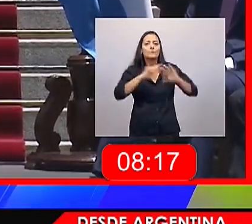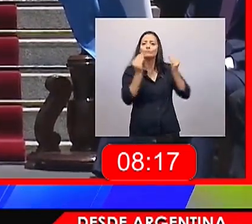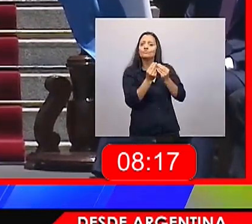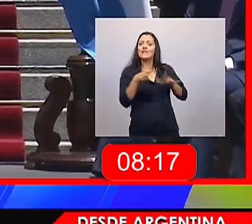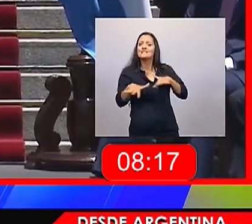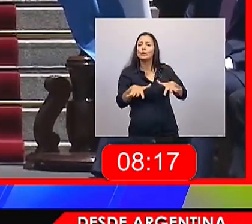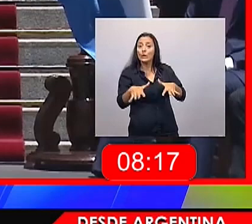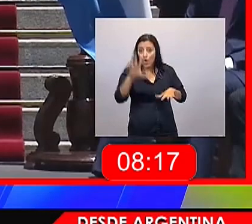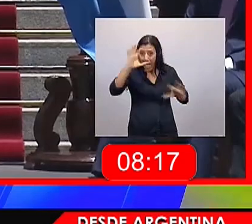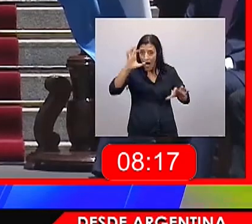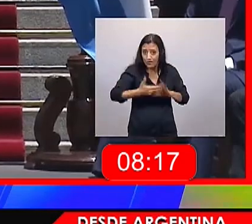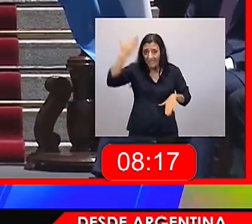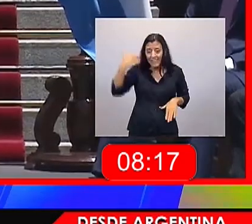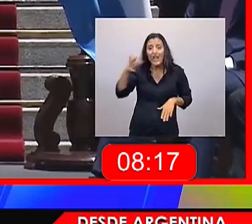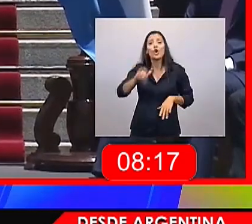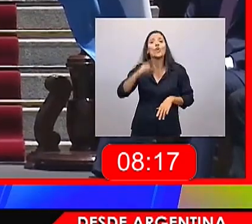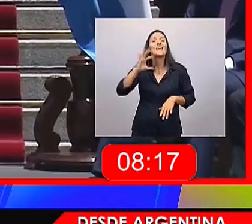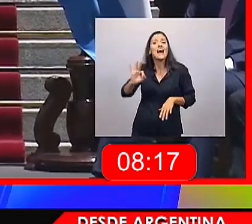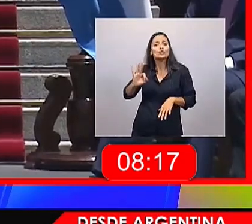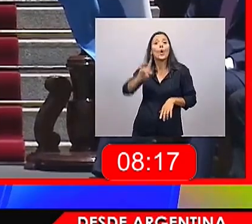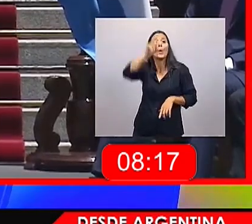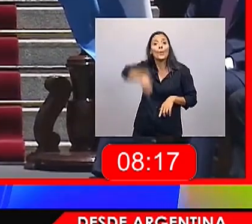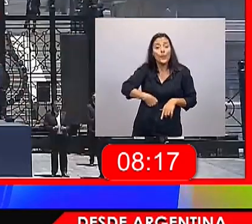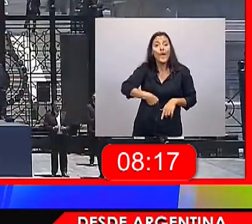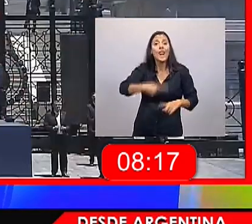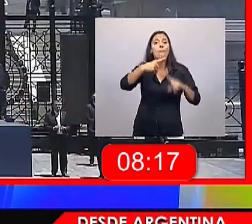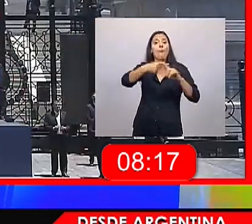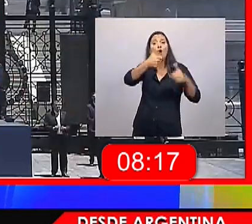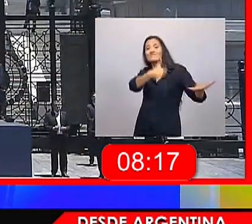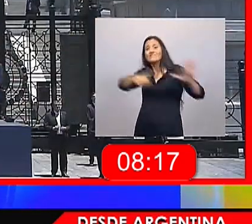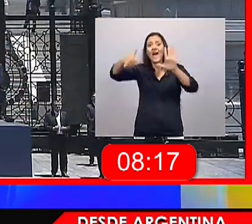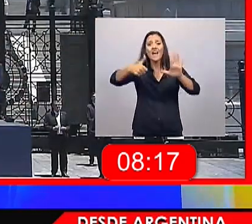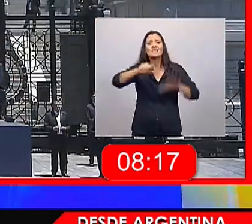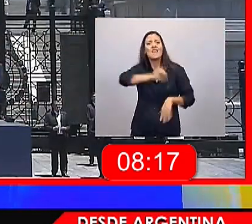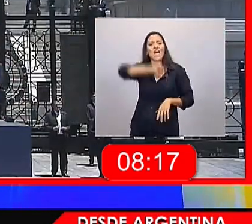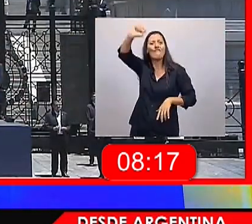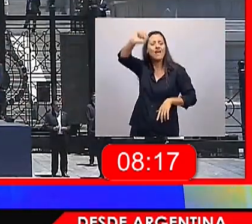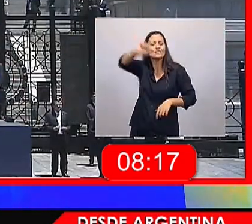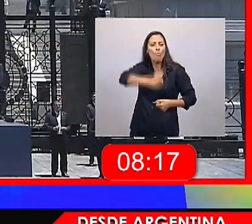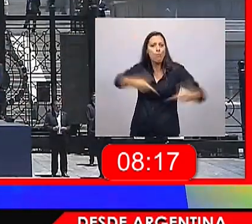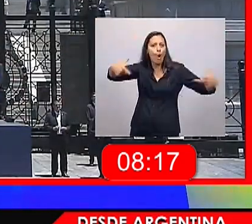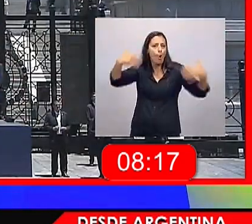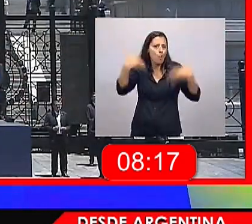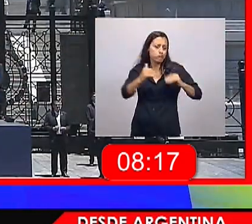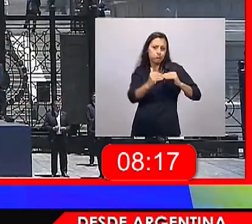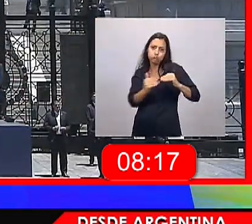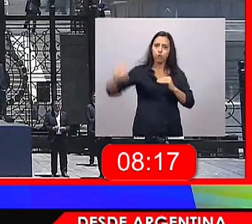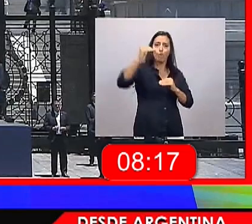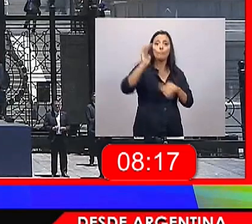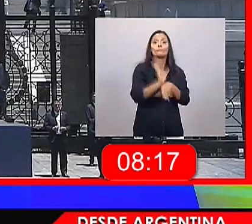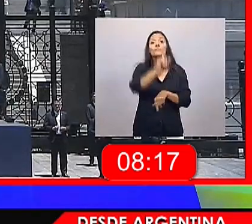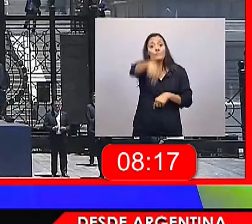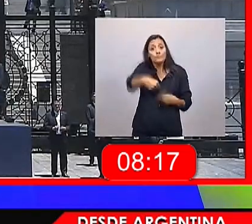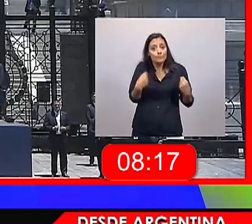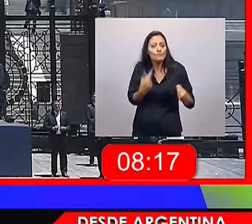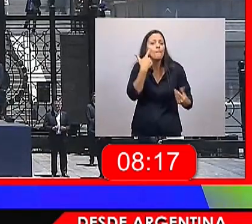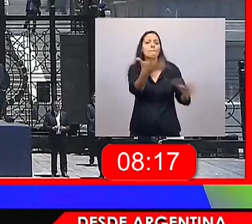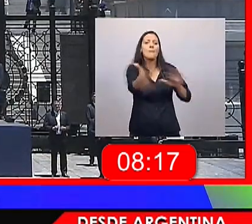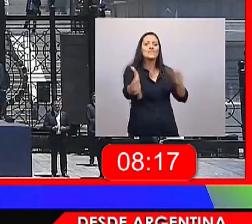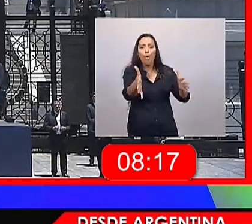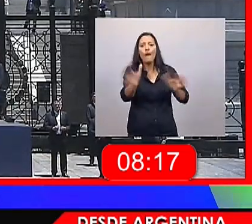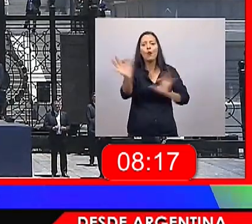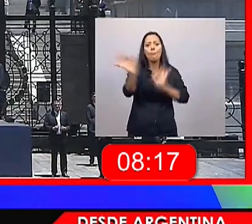este caso, particularmente, Milei, además, haciendo gala de su el carácter de outsider, ¿no?